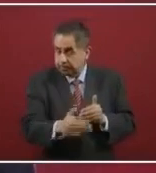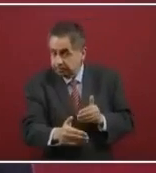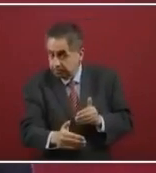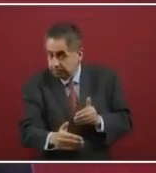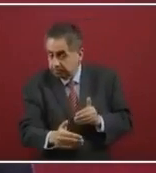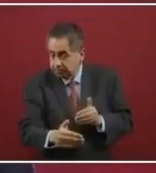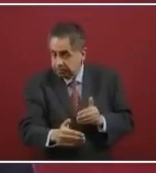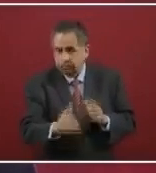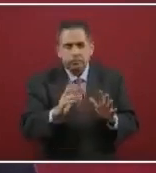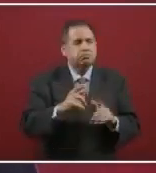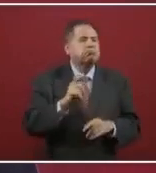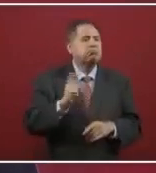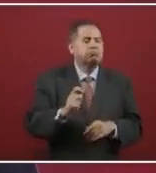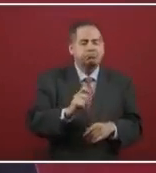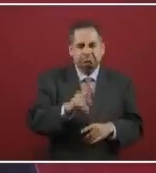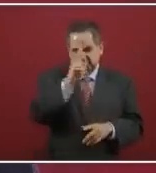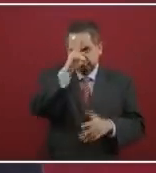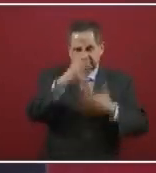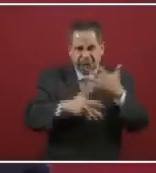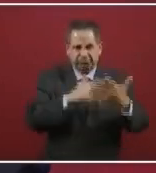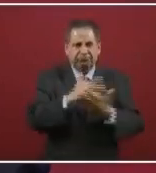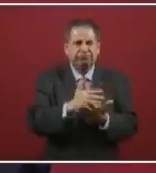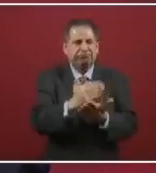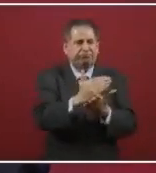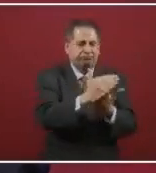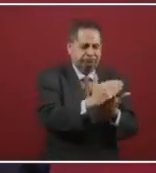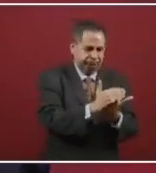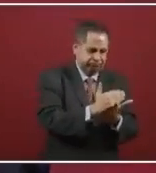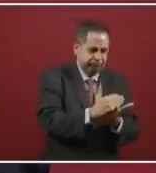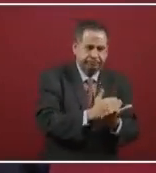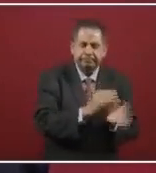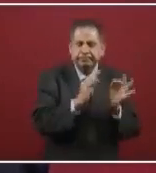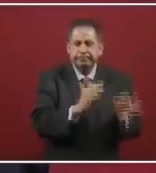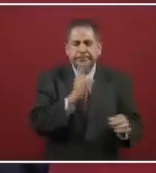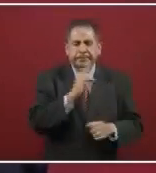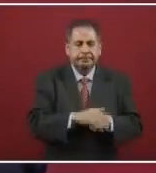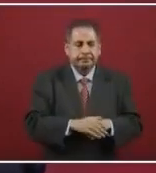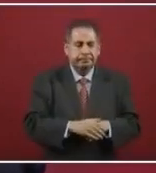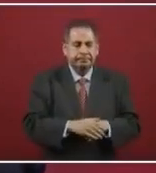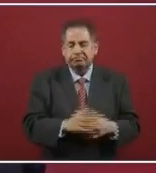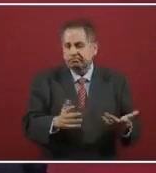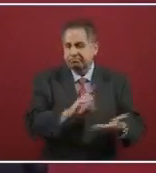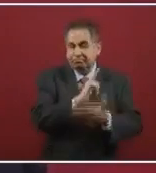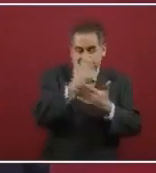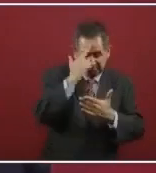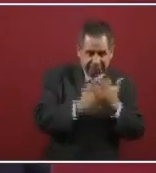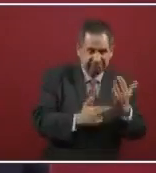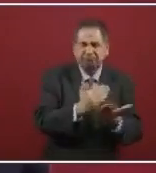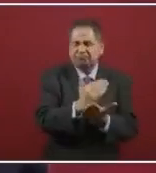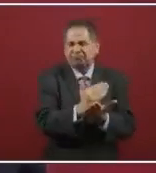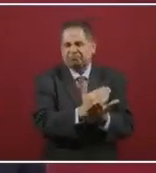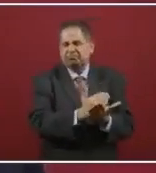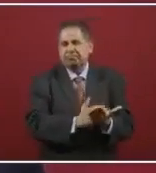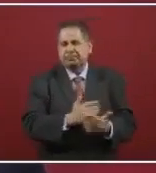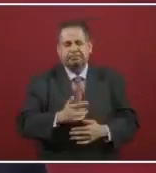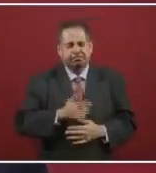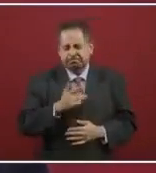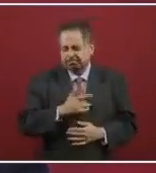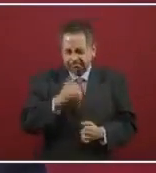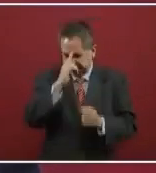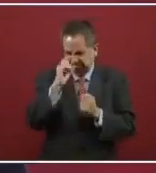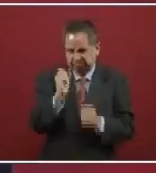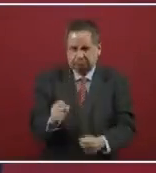vamos a disminuir la incidencia delictiva. Estoy seguro